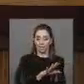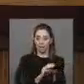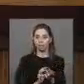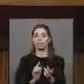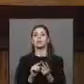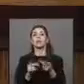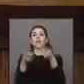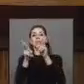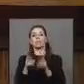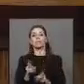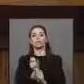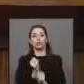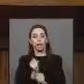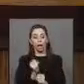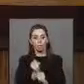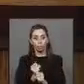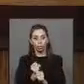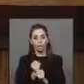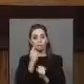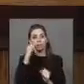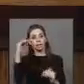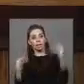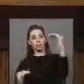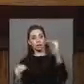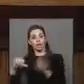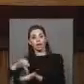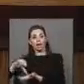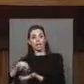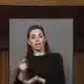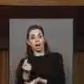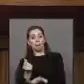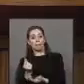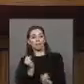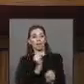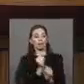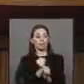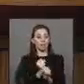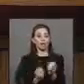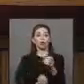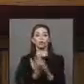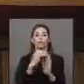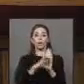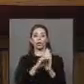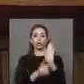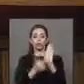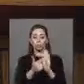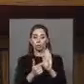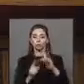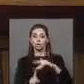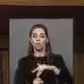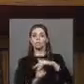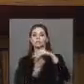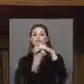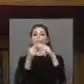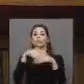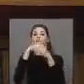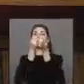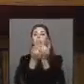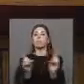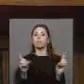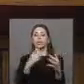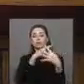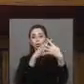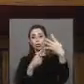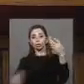establecimiento de derechos laborales para enfrentar la asimetría entre el capital y el trabajo, una nueva constitución nacida en democracia, entre otras